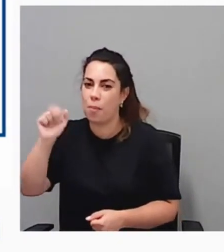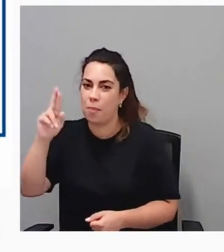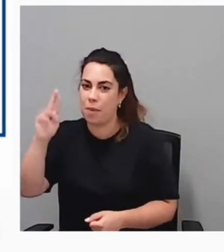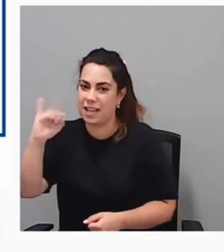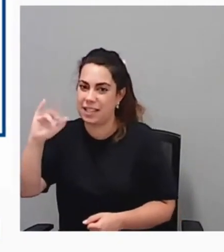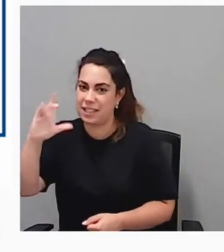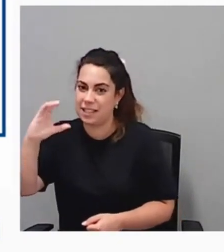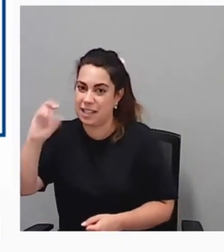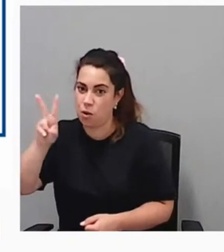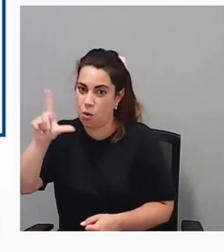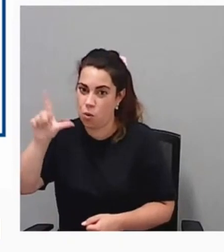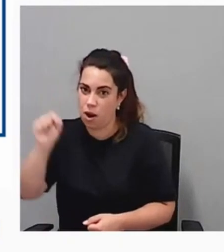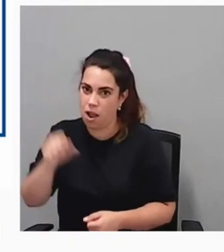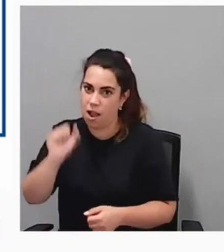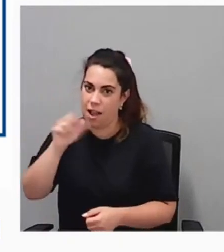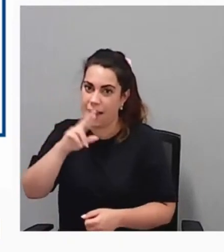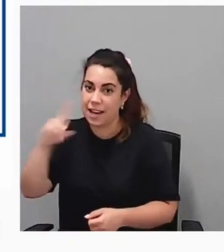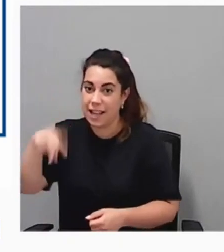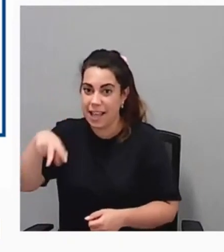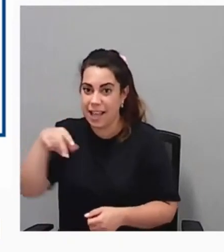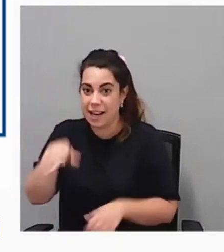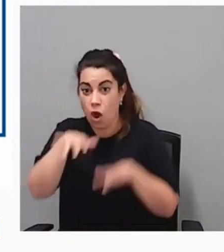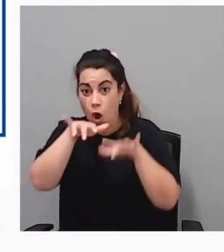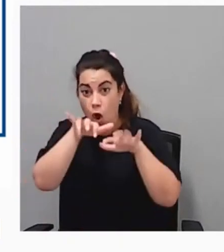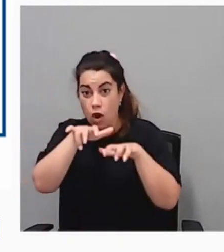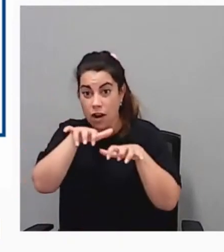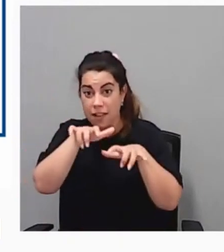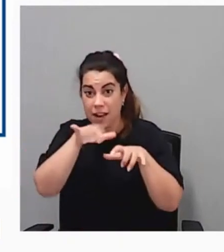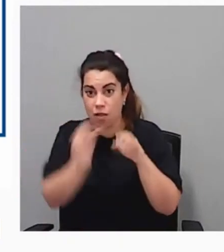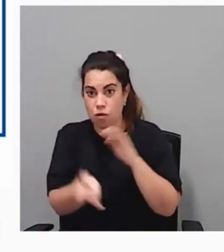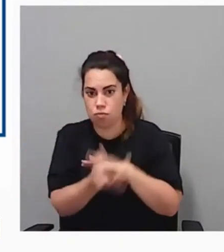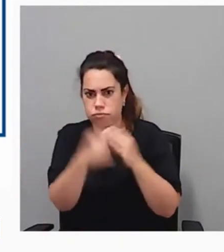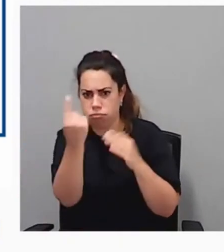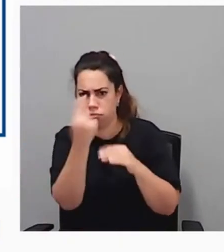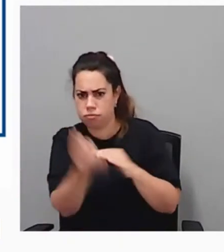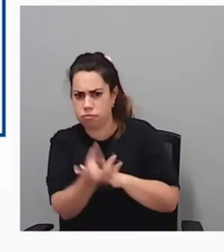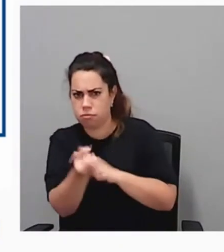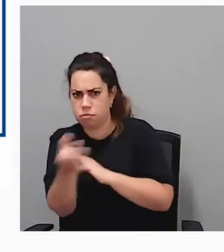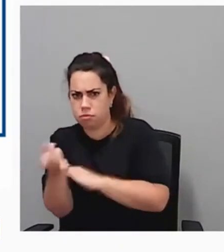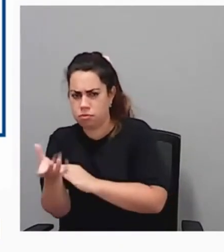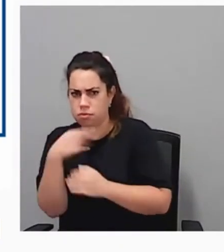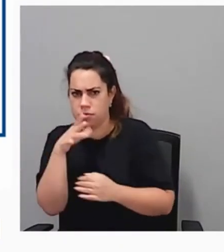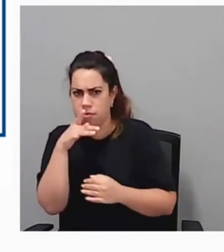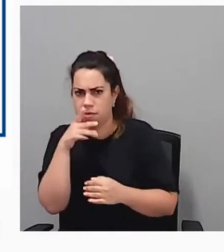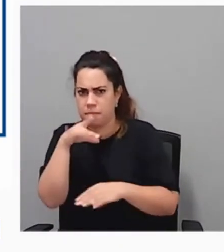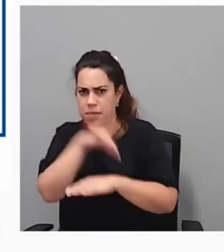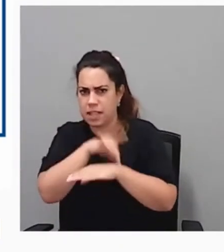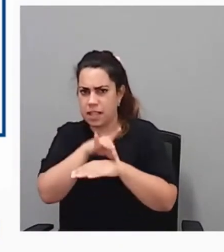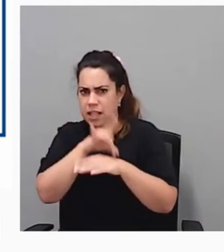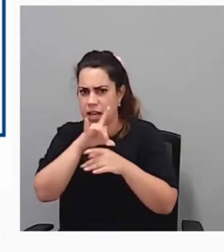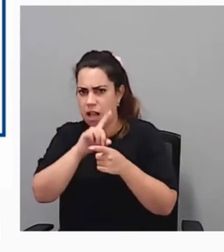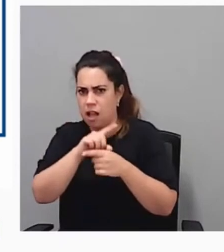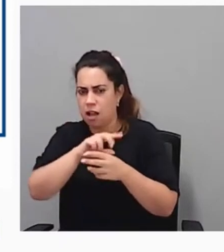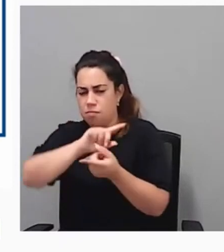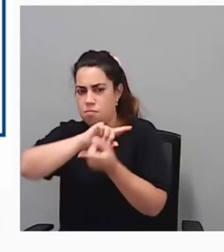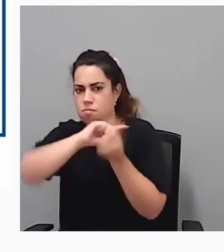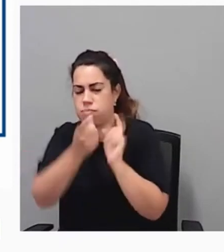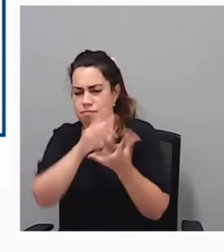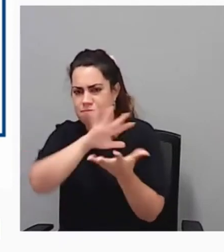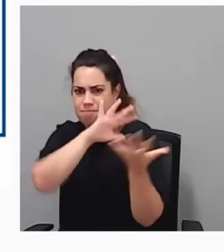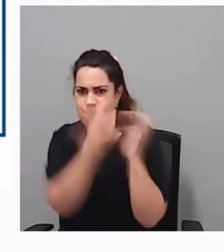ARNs diseñados en el ordenador y hemos visto que el uso ha transformado la medicina. Y no solo ha transformado la